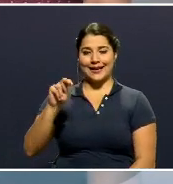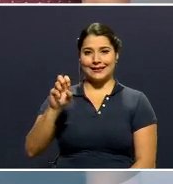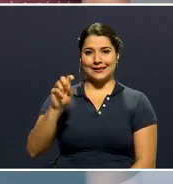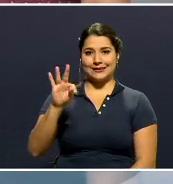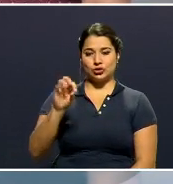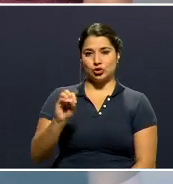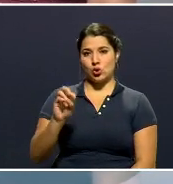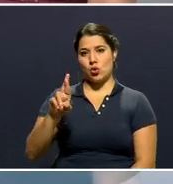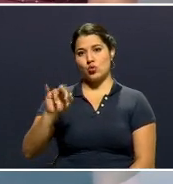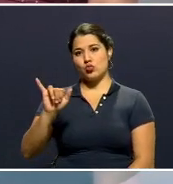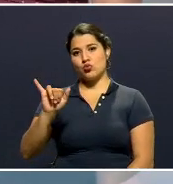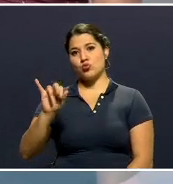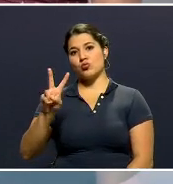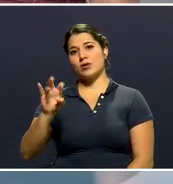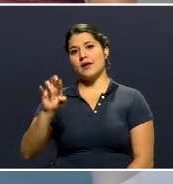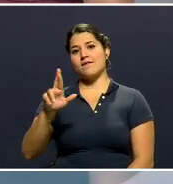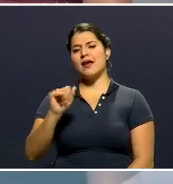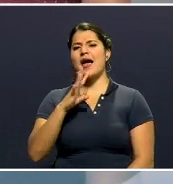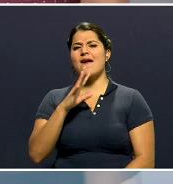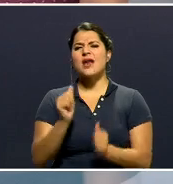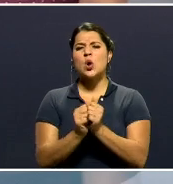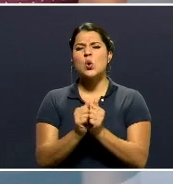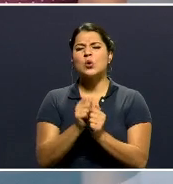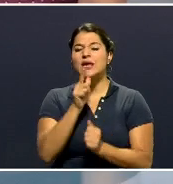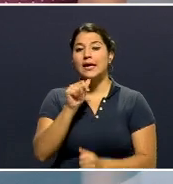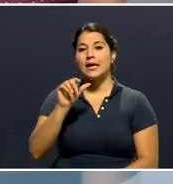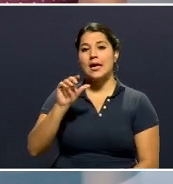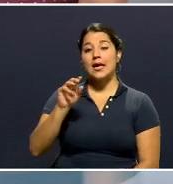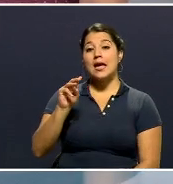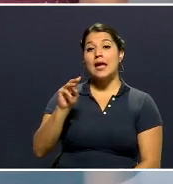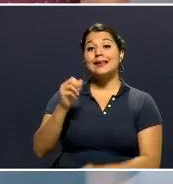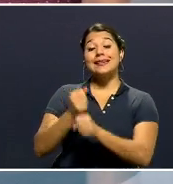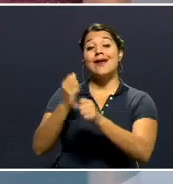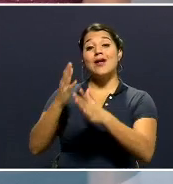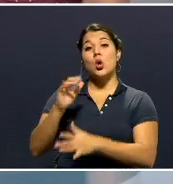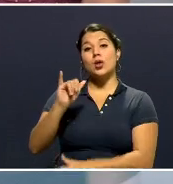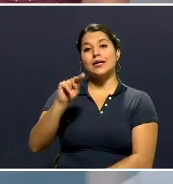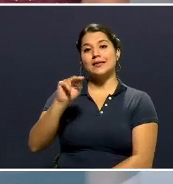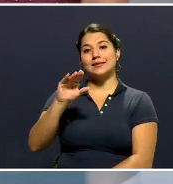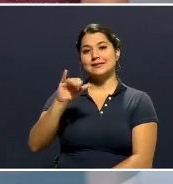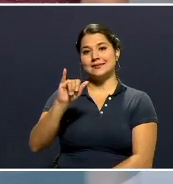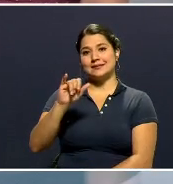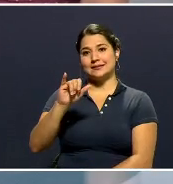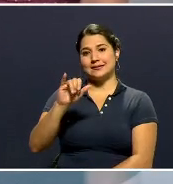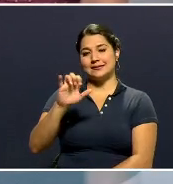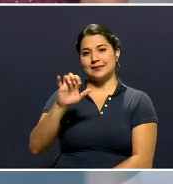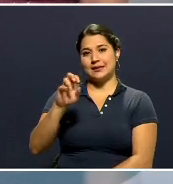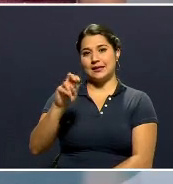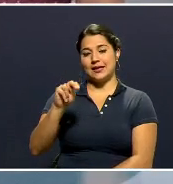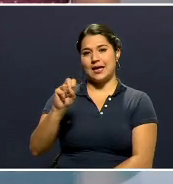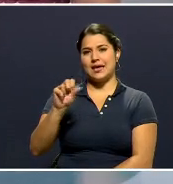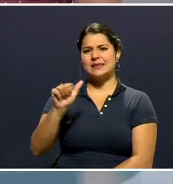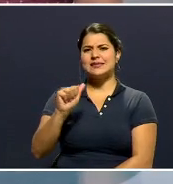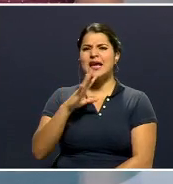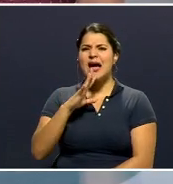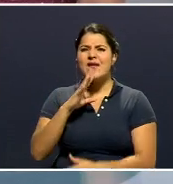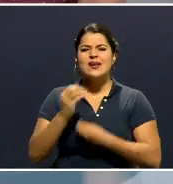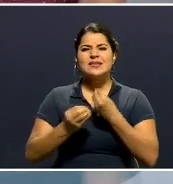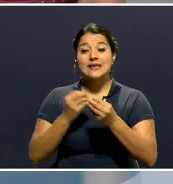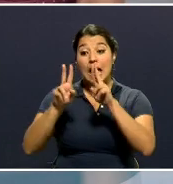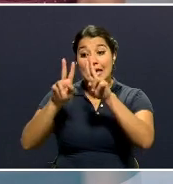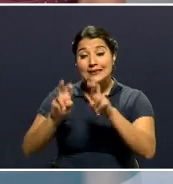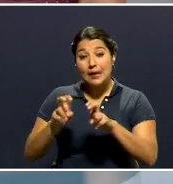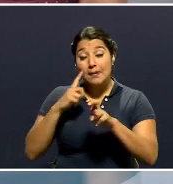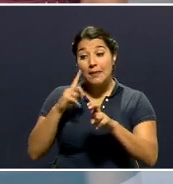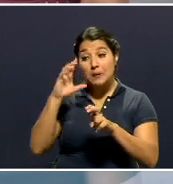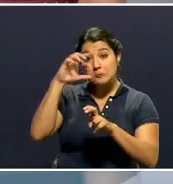Rivera estará conversando con un microbiólogo del INCIENSA. Van a estar hablando acerca de todas estas pruebas de detección